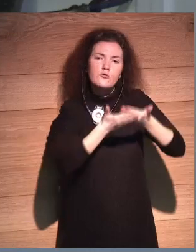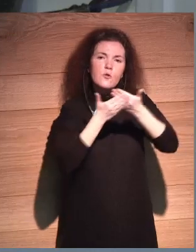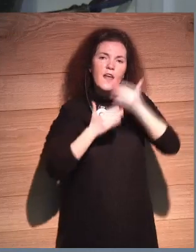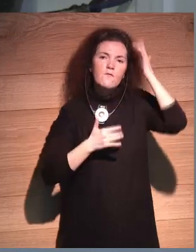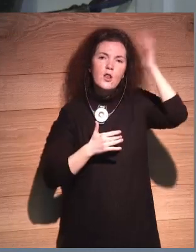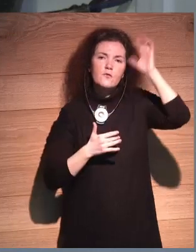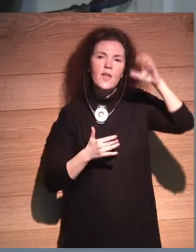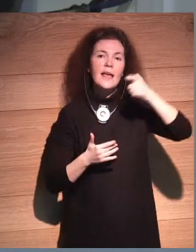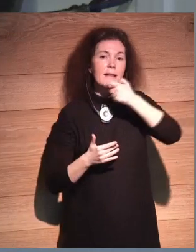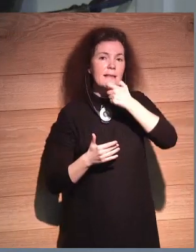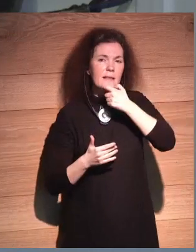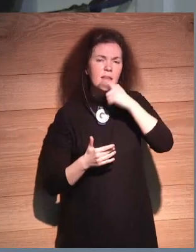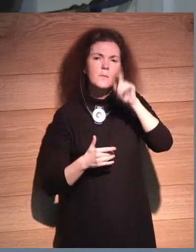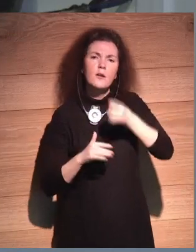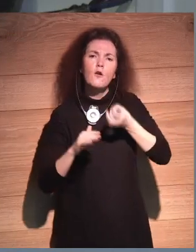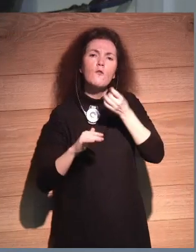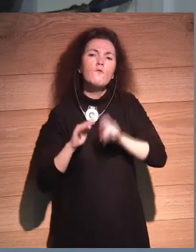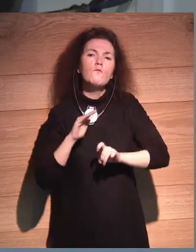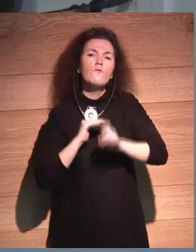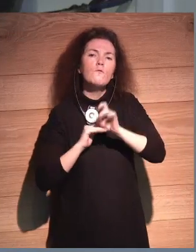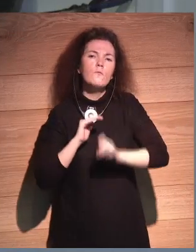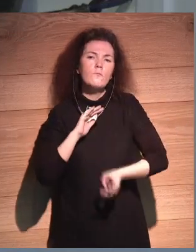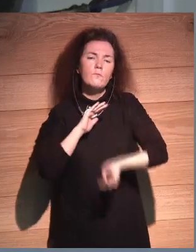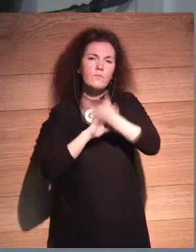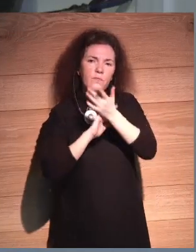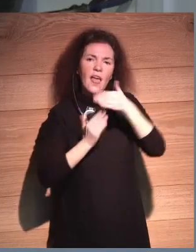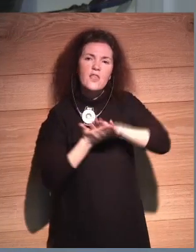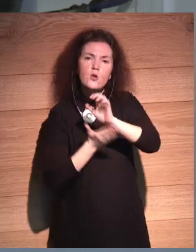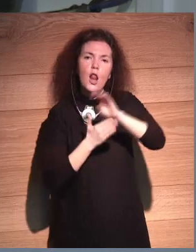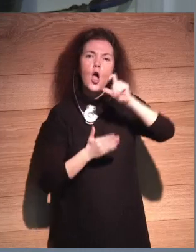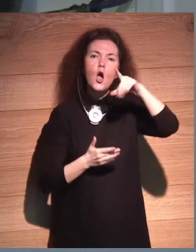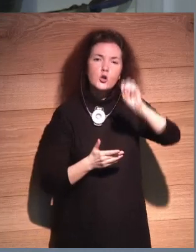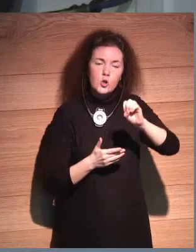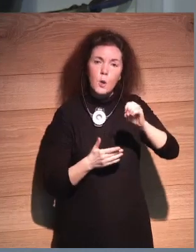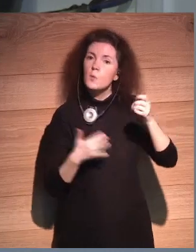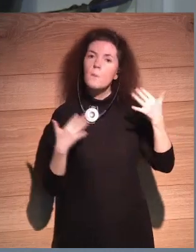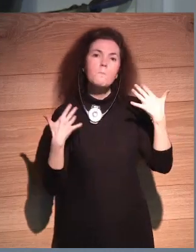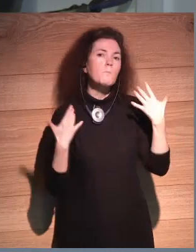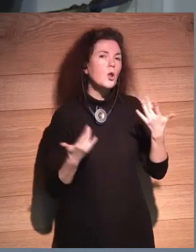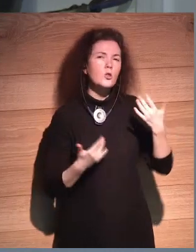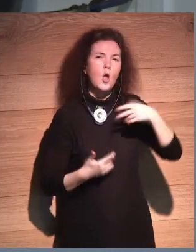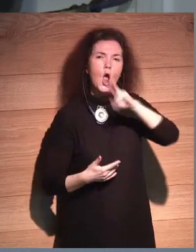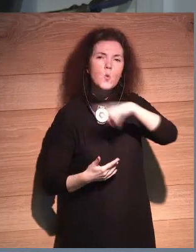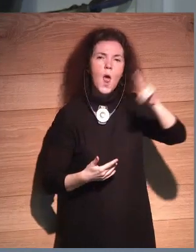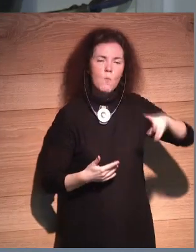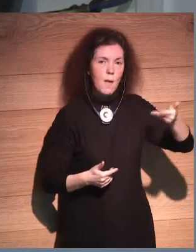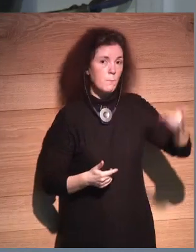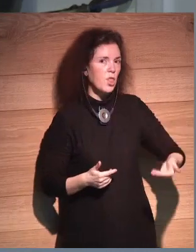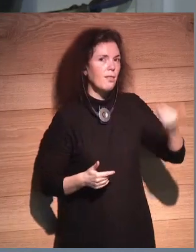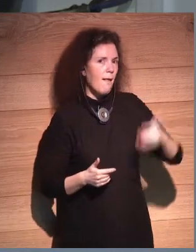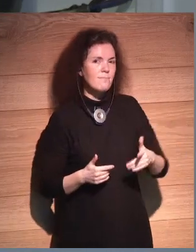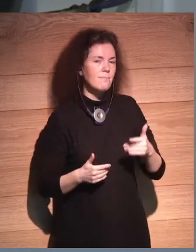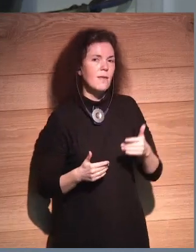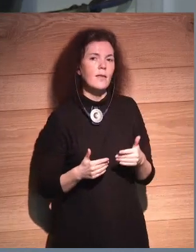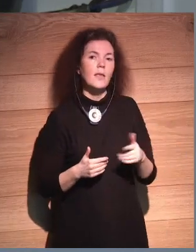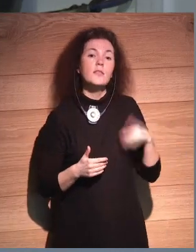Cambridge. Fundó también una editorial en Oslo, que pronto se convirtió en la más importante de Noruega, y después adquirió